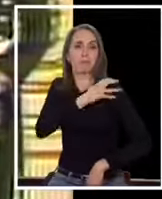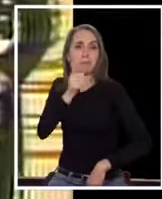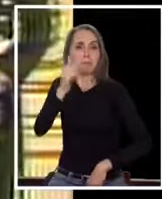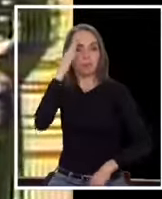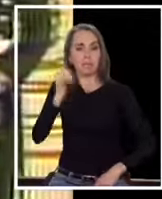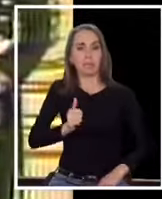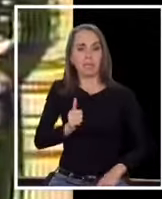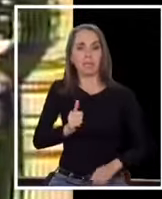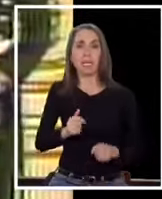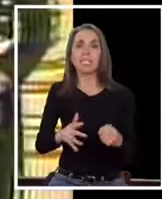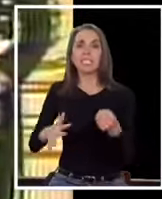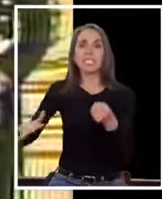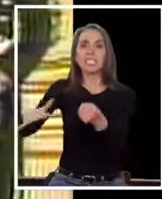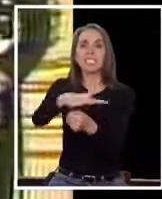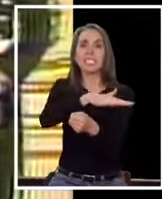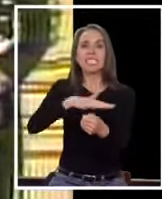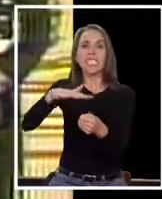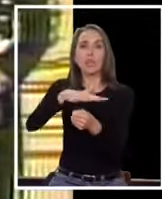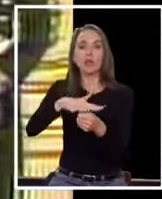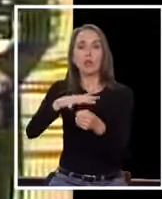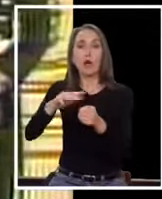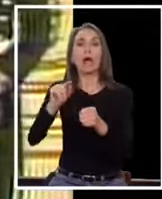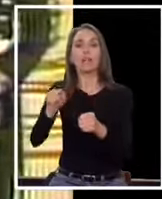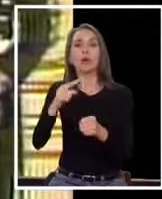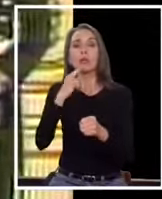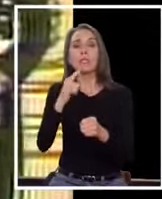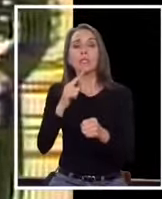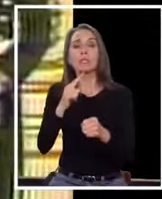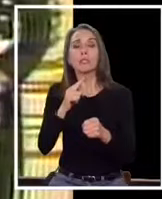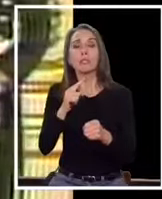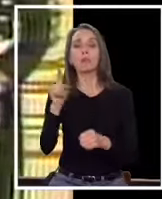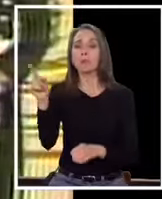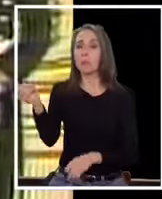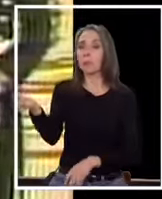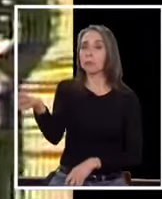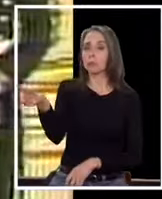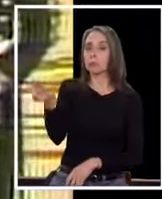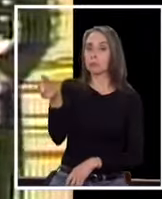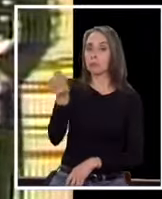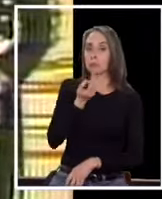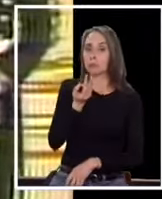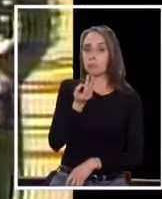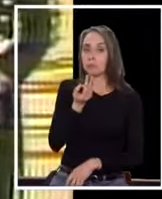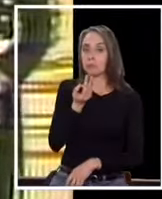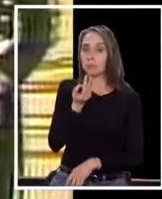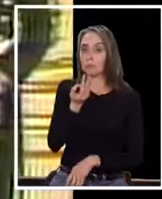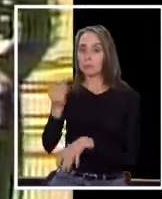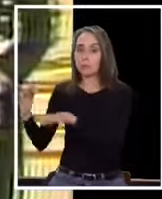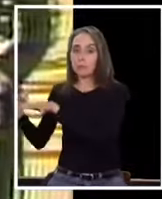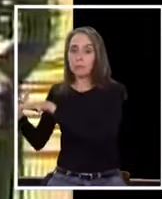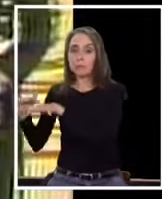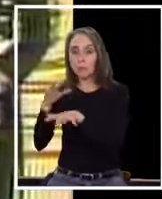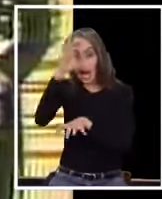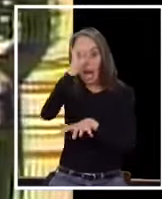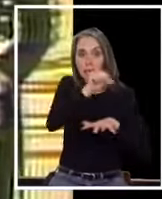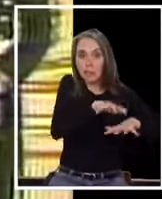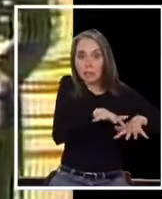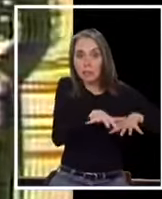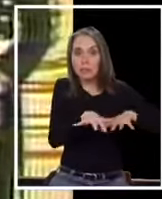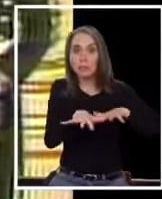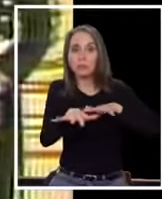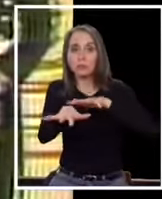planteó se refería al virtual emplazamiento de un grupo de